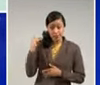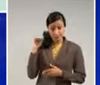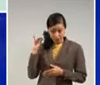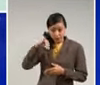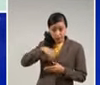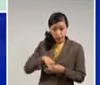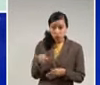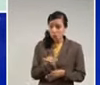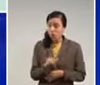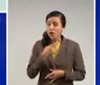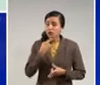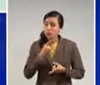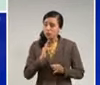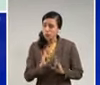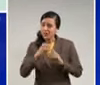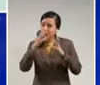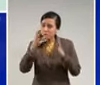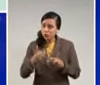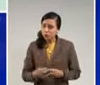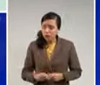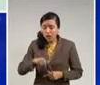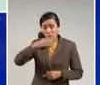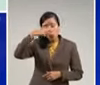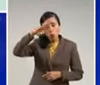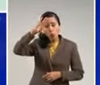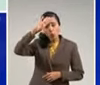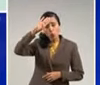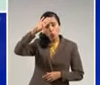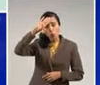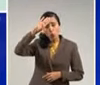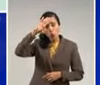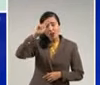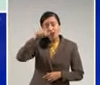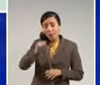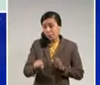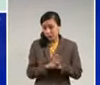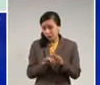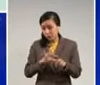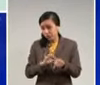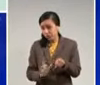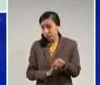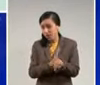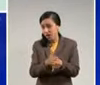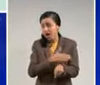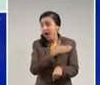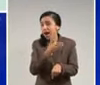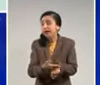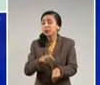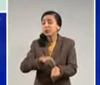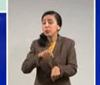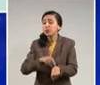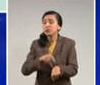una letalidad acumulada en Cuba desde que comenzó la pandemia del